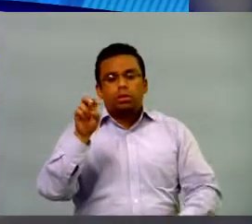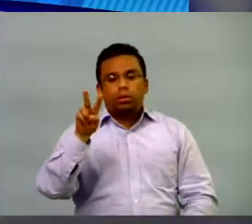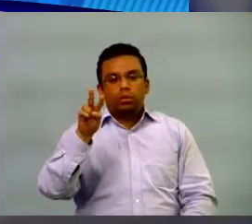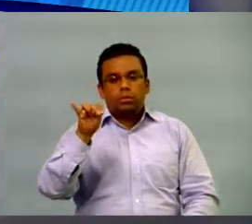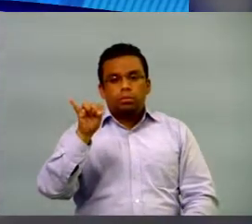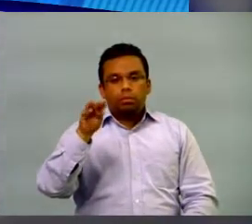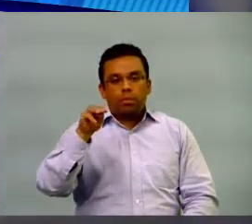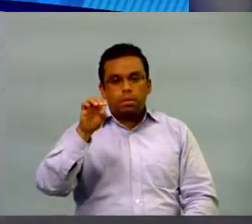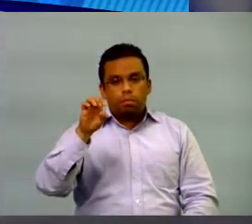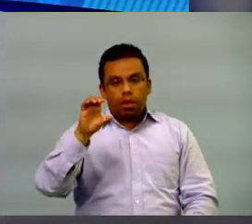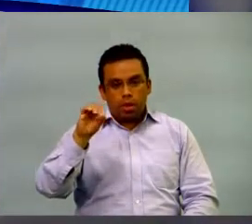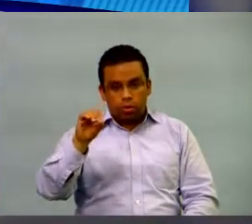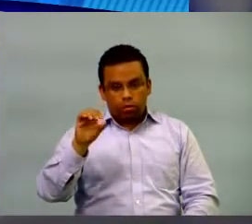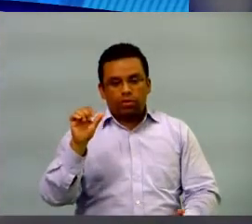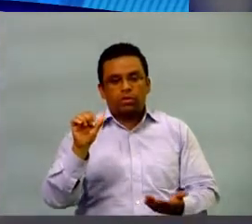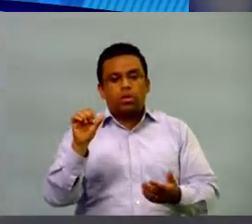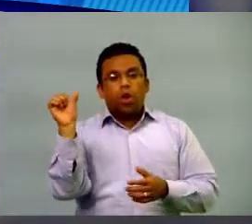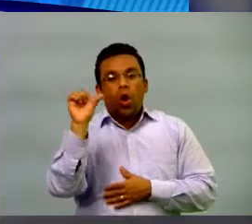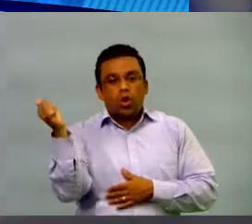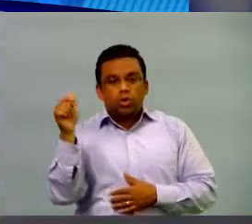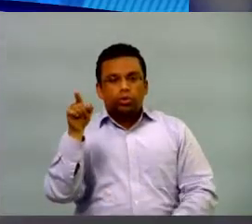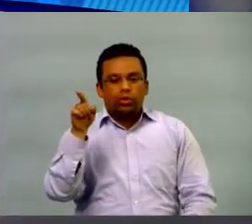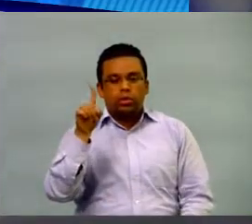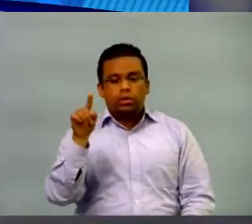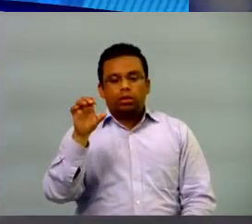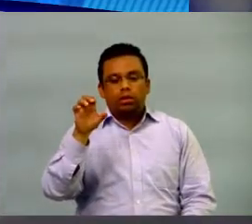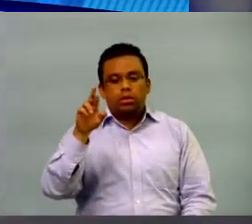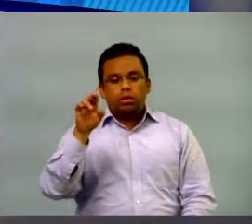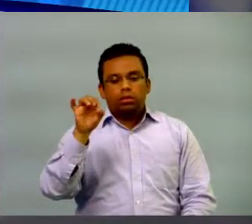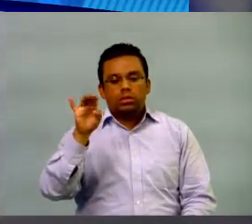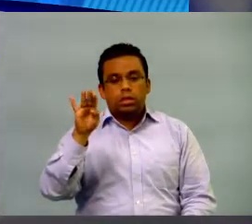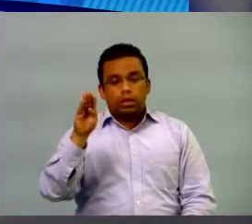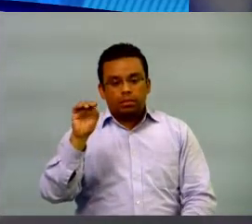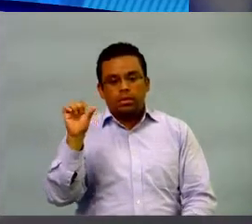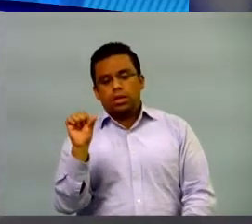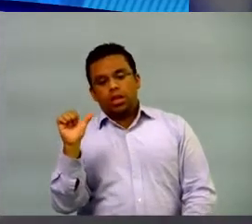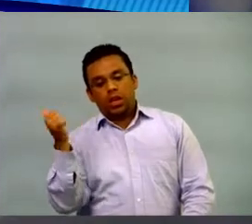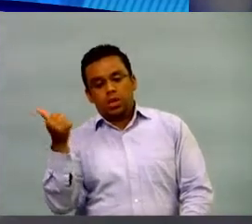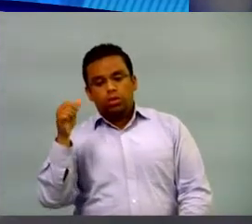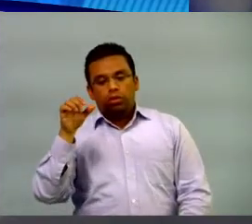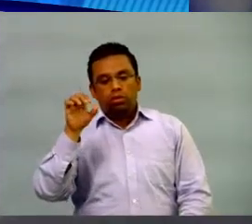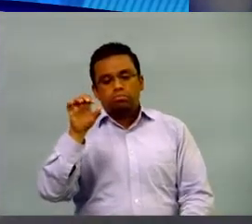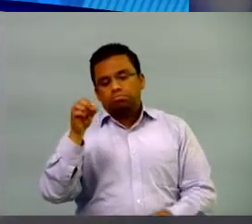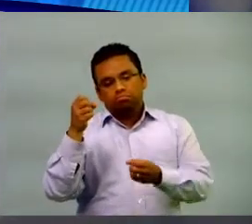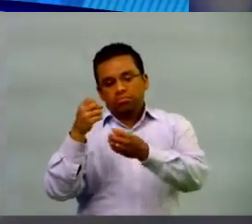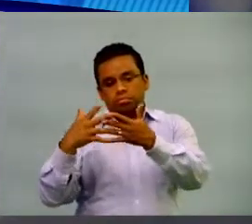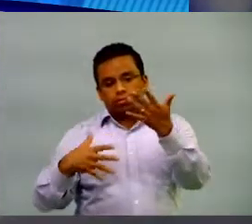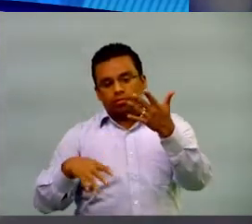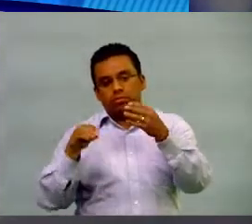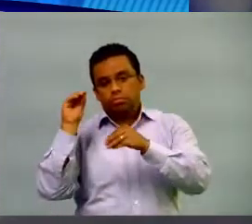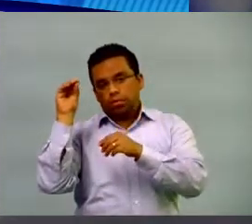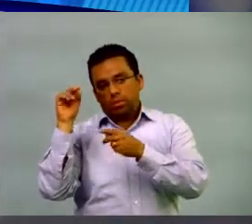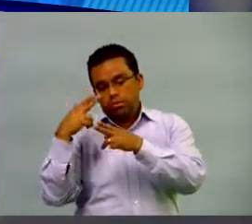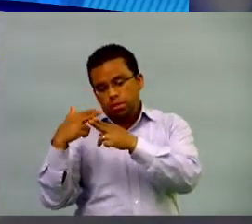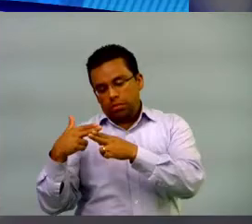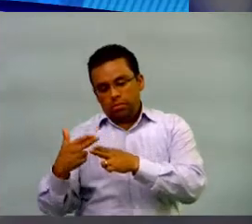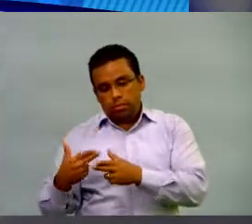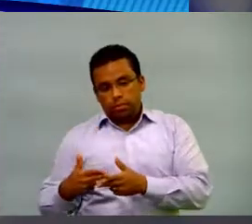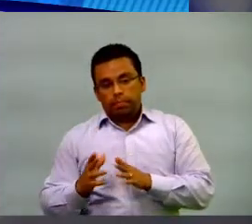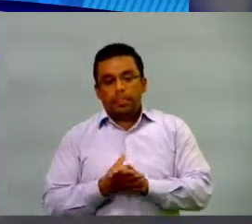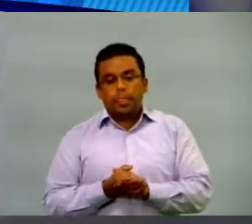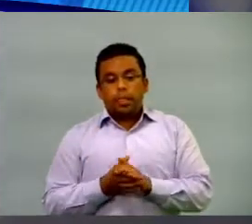otros presentadores de contenidos como Script y SlideShare, entre los cuales podemos nombrar.